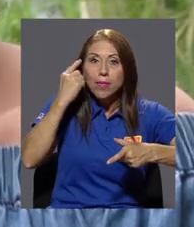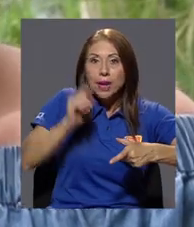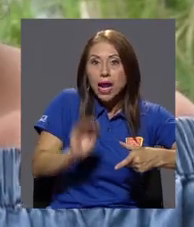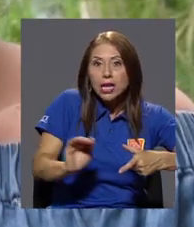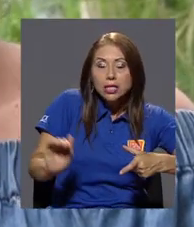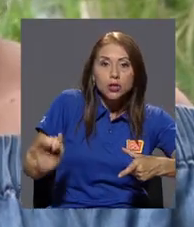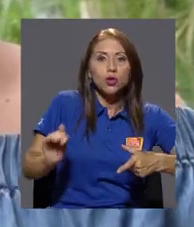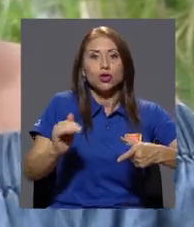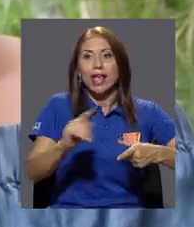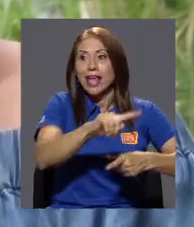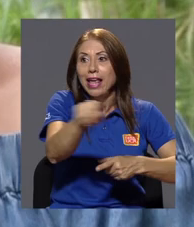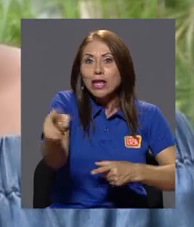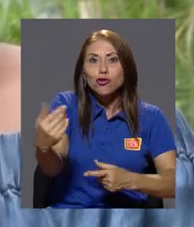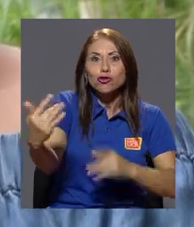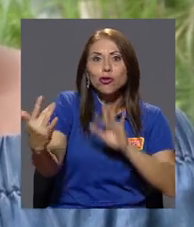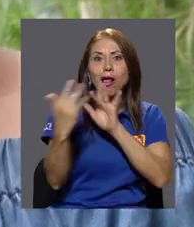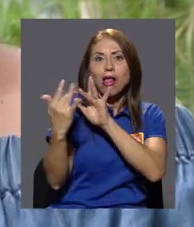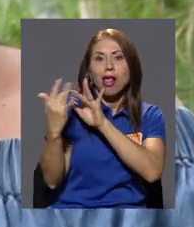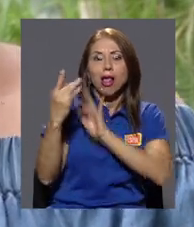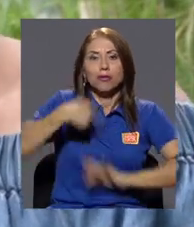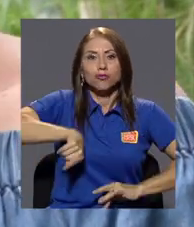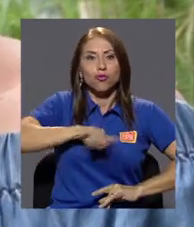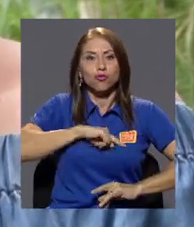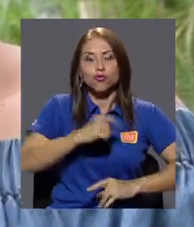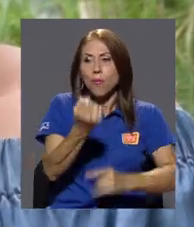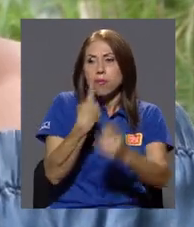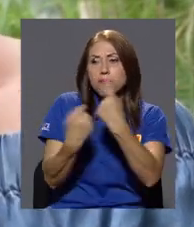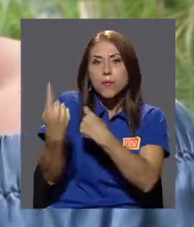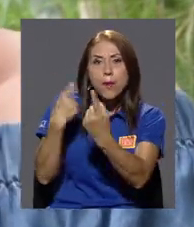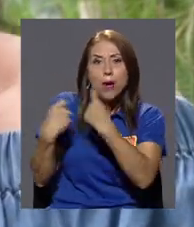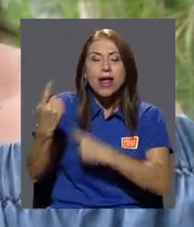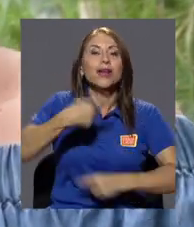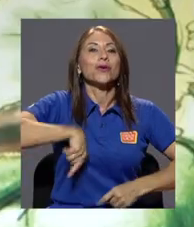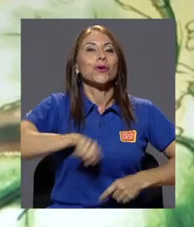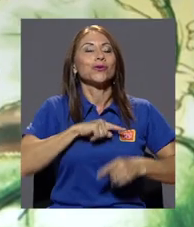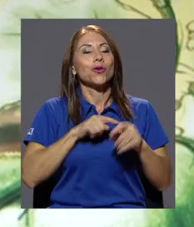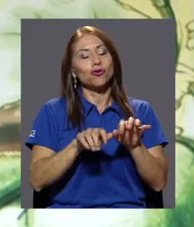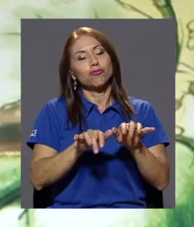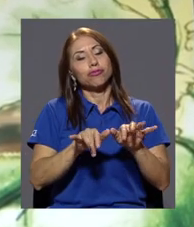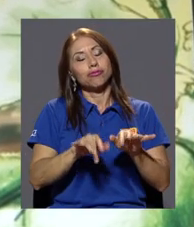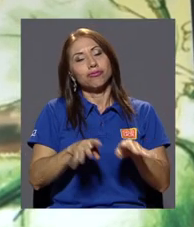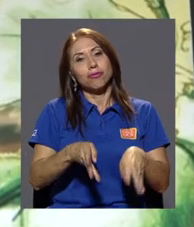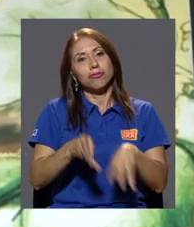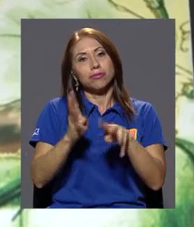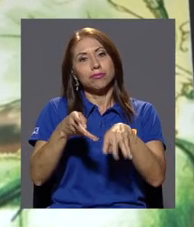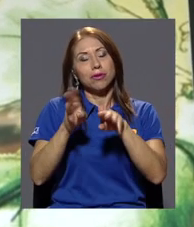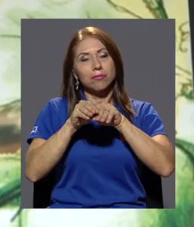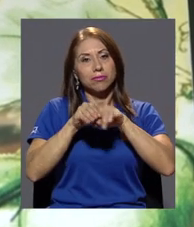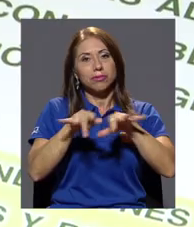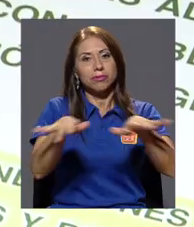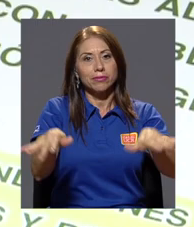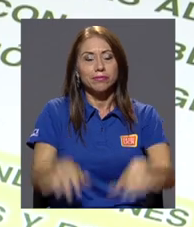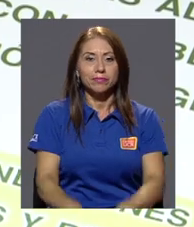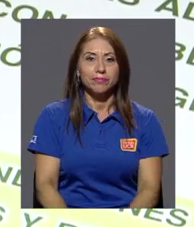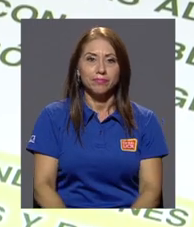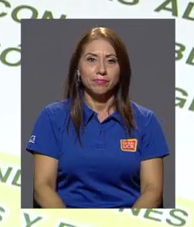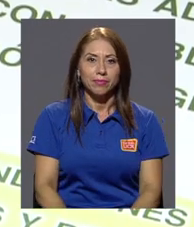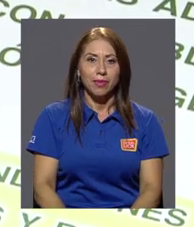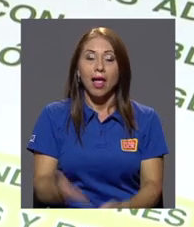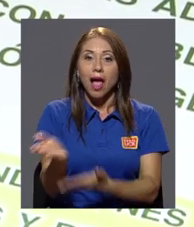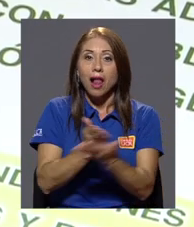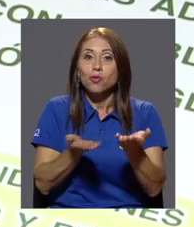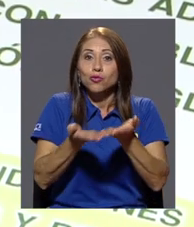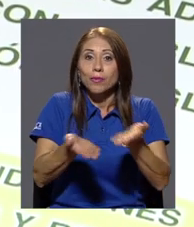a raíz de eso, la escuela trata de responder y solventar a través de diferentes medios.